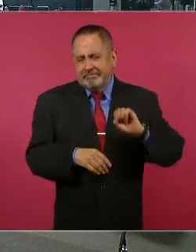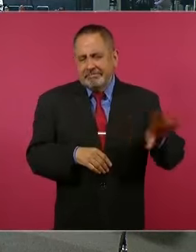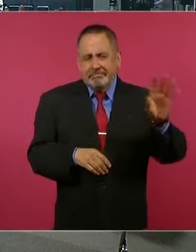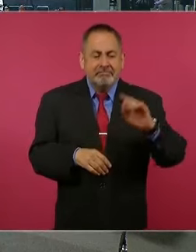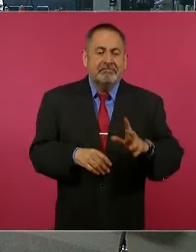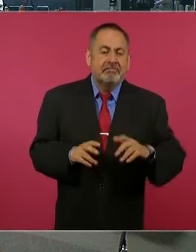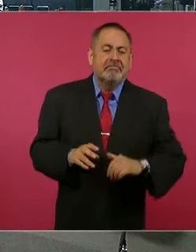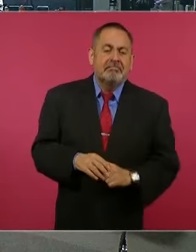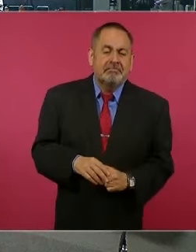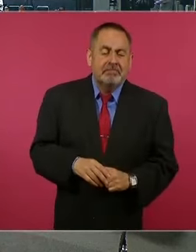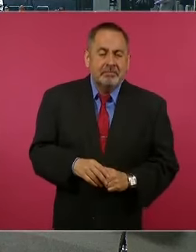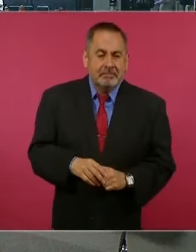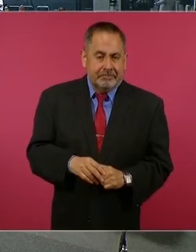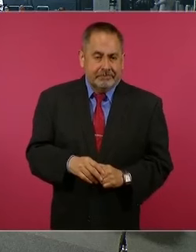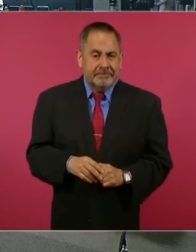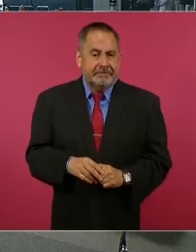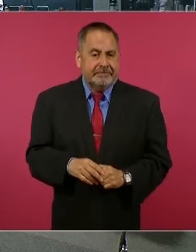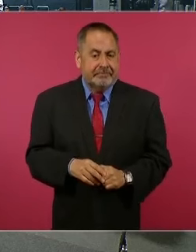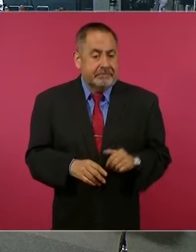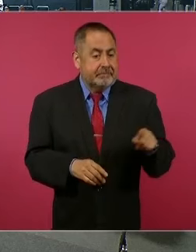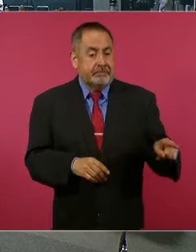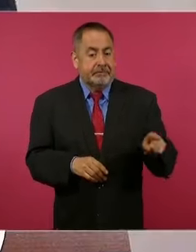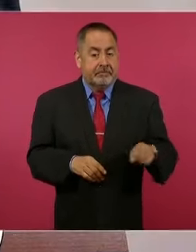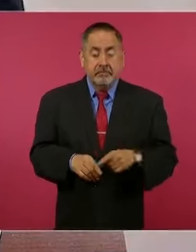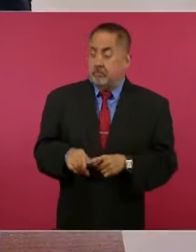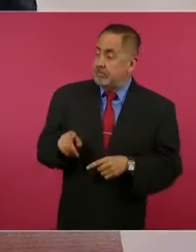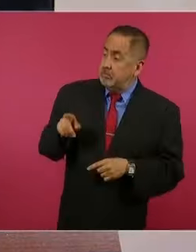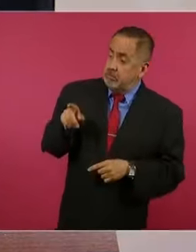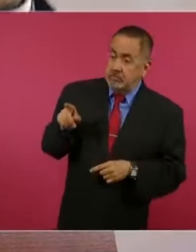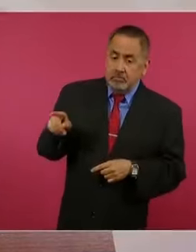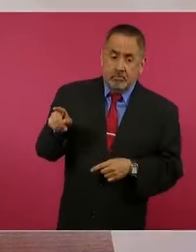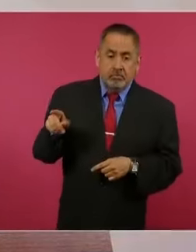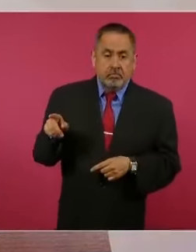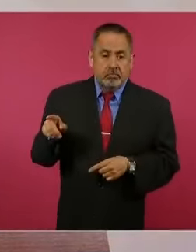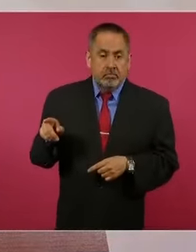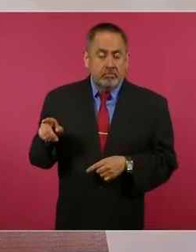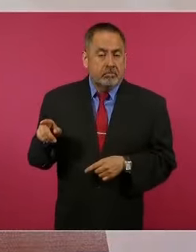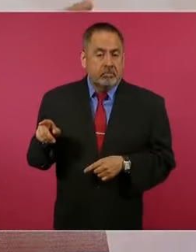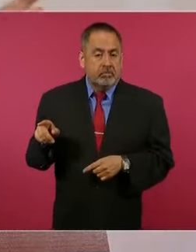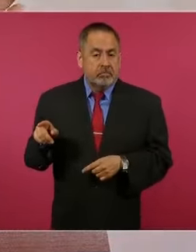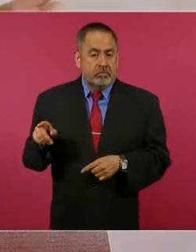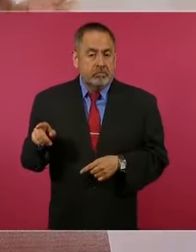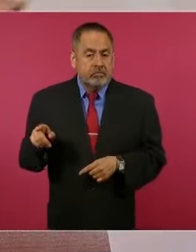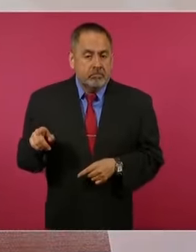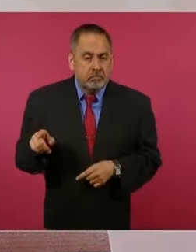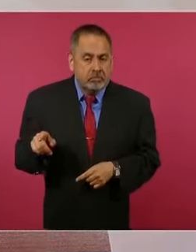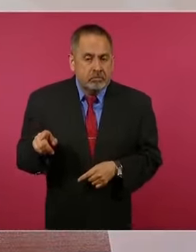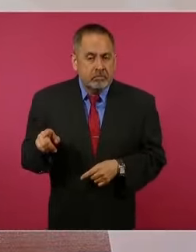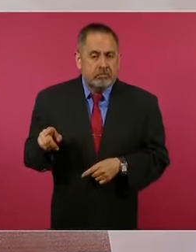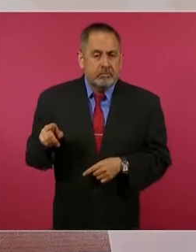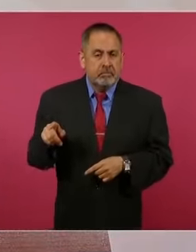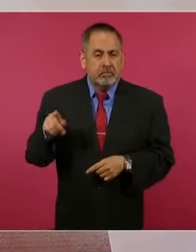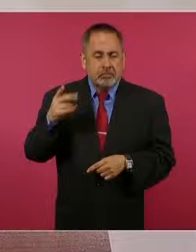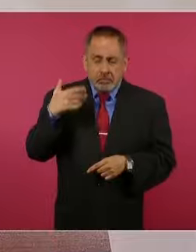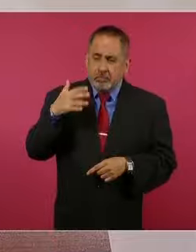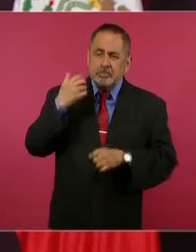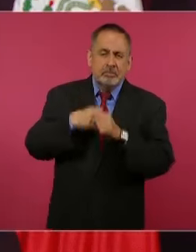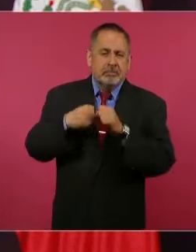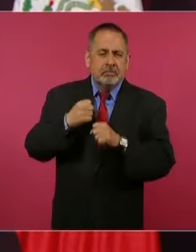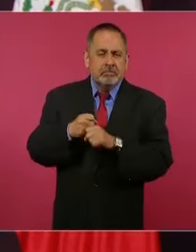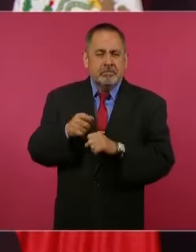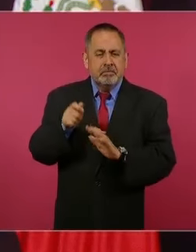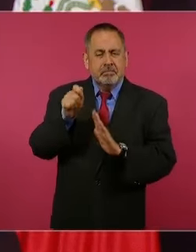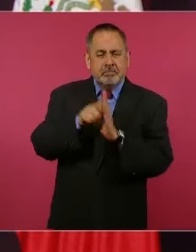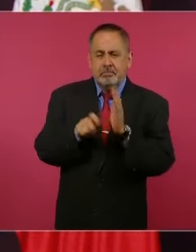libres este que tiene años que una vez le pagaban con una tarjeta de